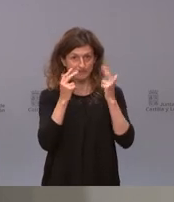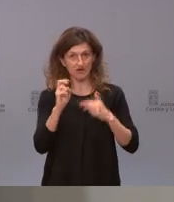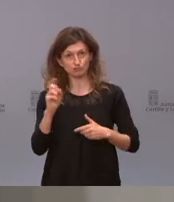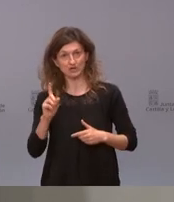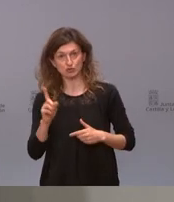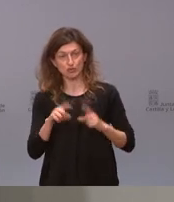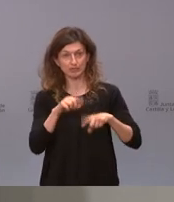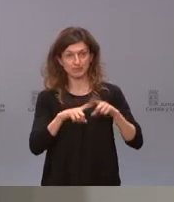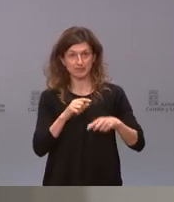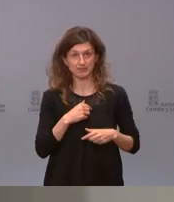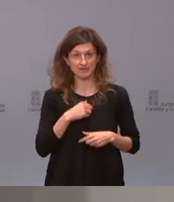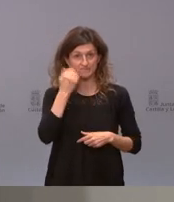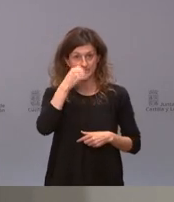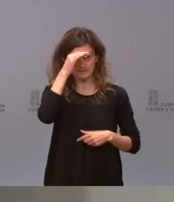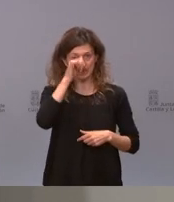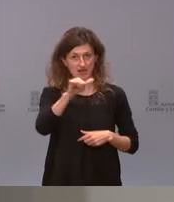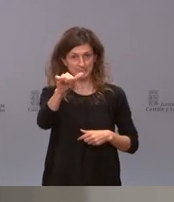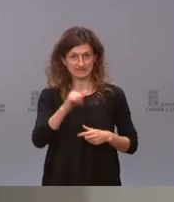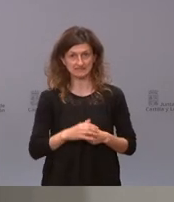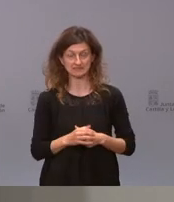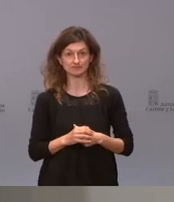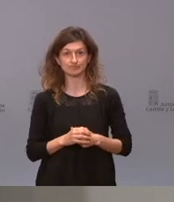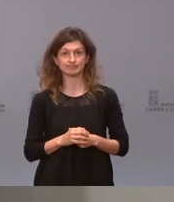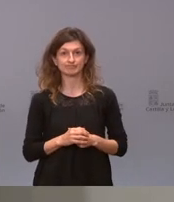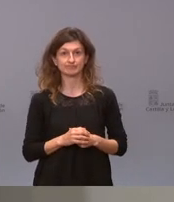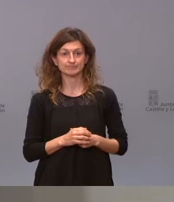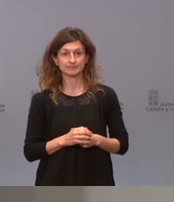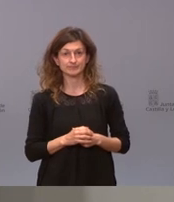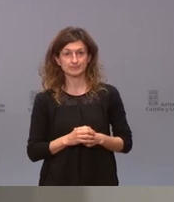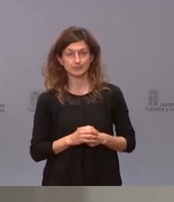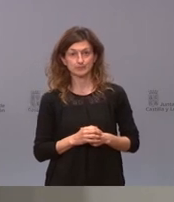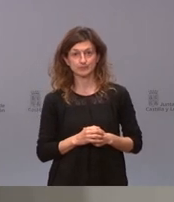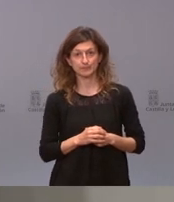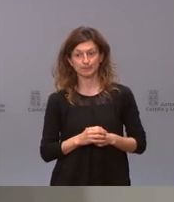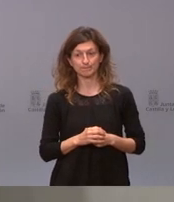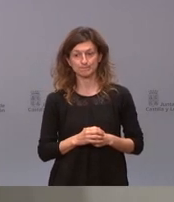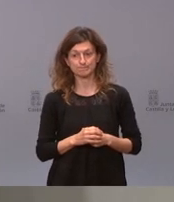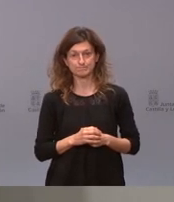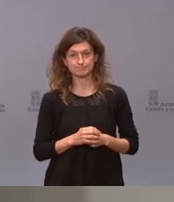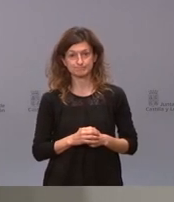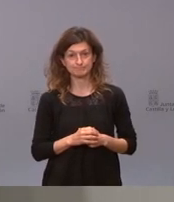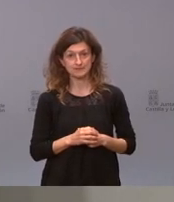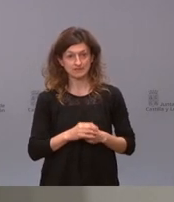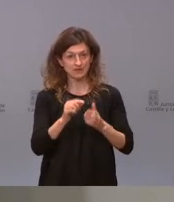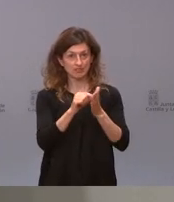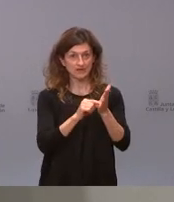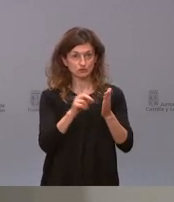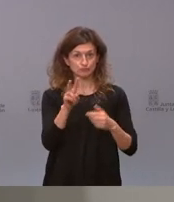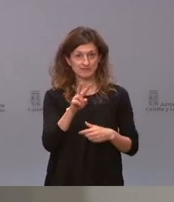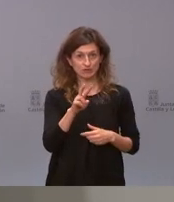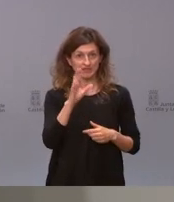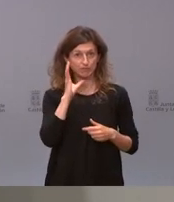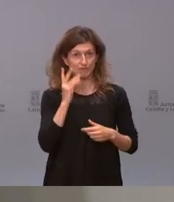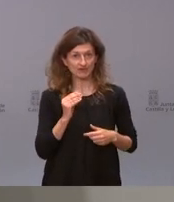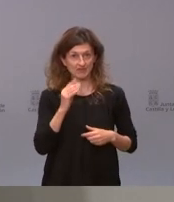partir del próximo fin de semana con los datos que se manejan actualmente con en la situación en la comunidad sobre valladolid ponferrada y